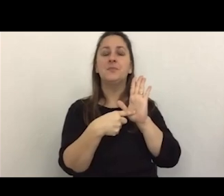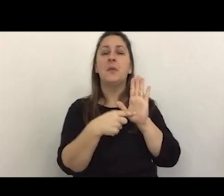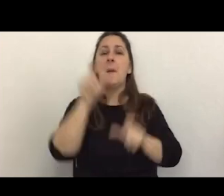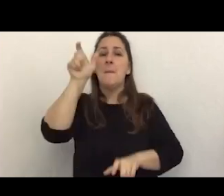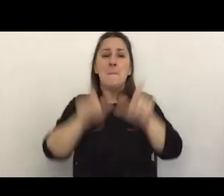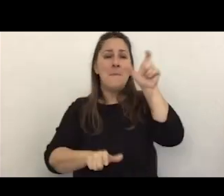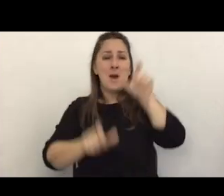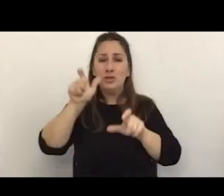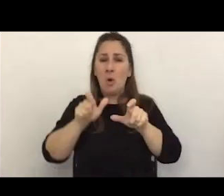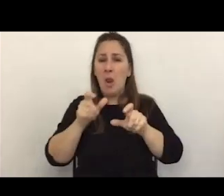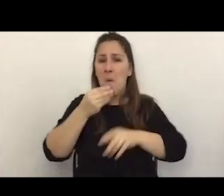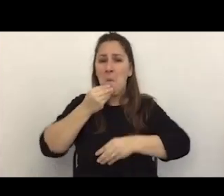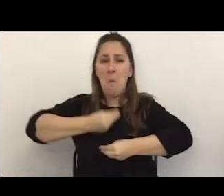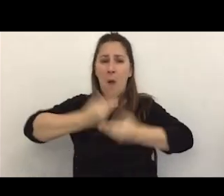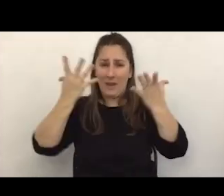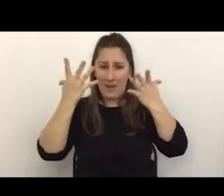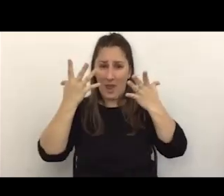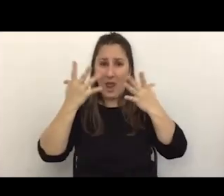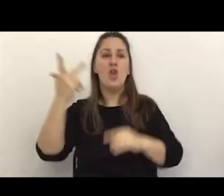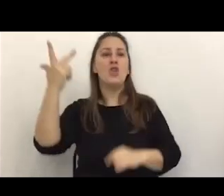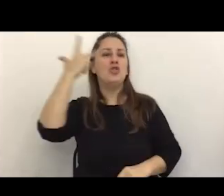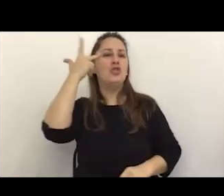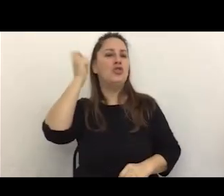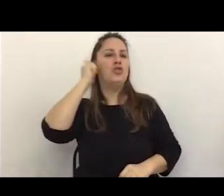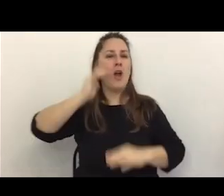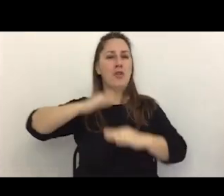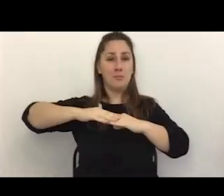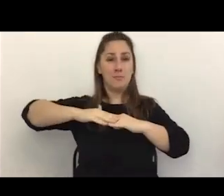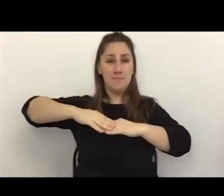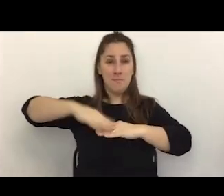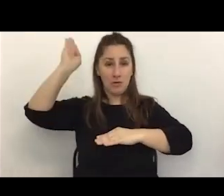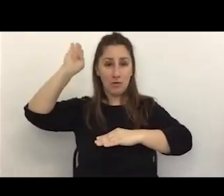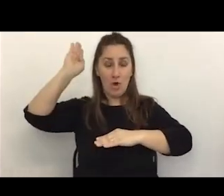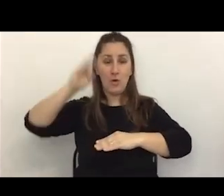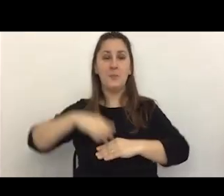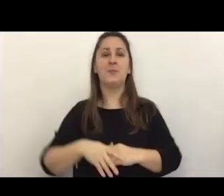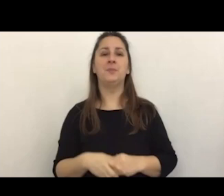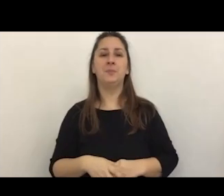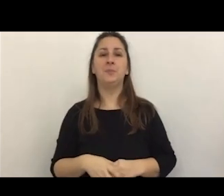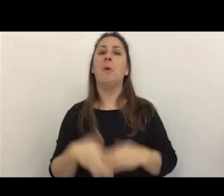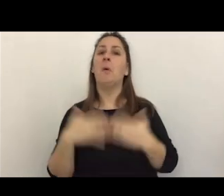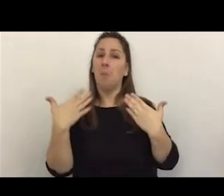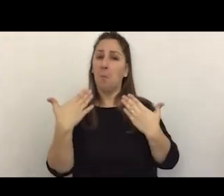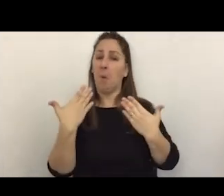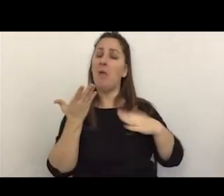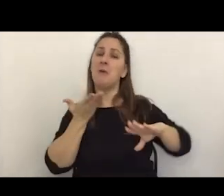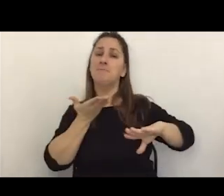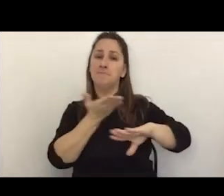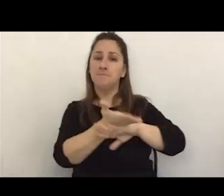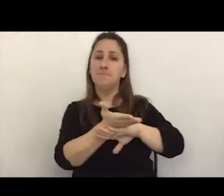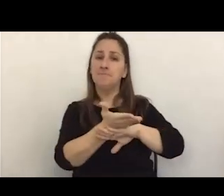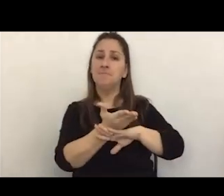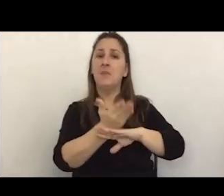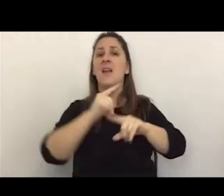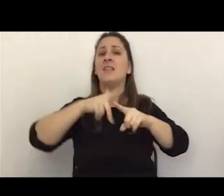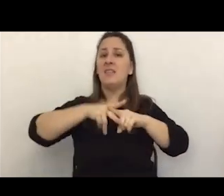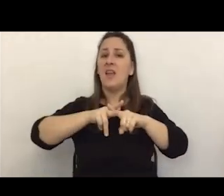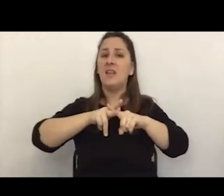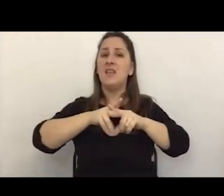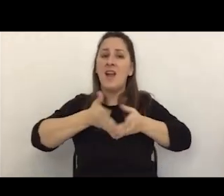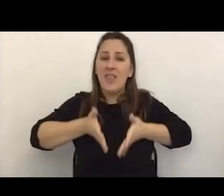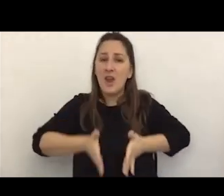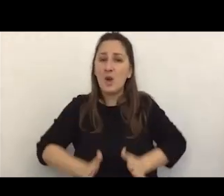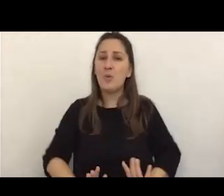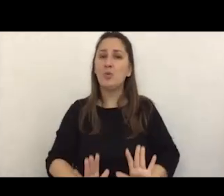persona mayor de 18 años puede acceder a una técnica de reproducción